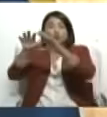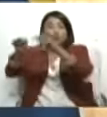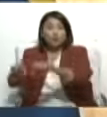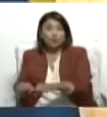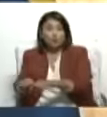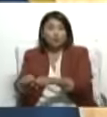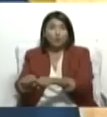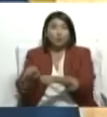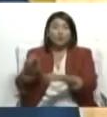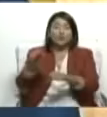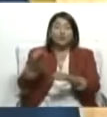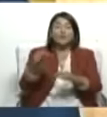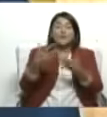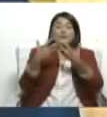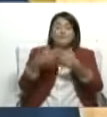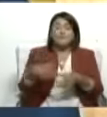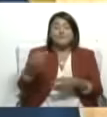labor,